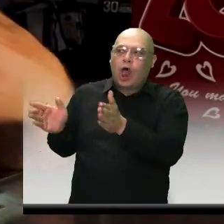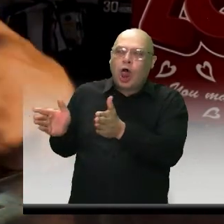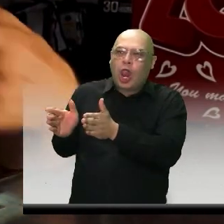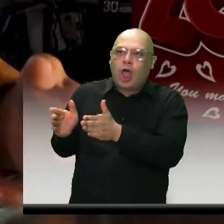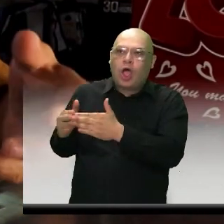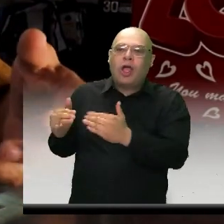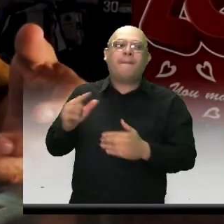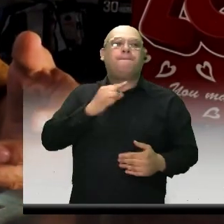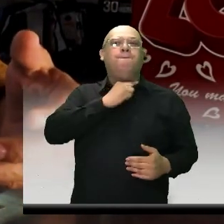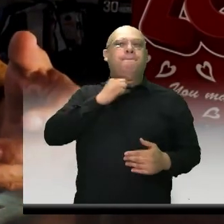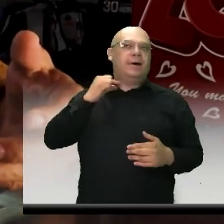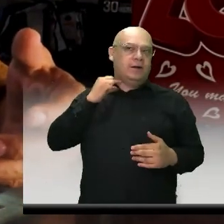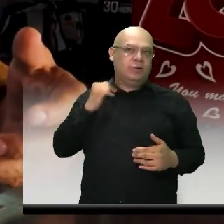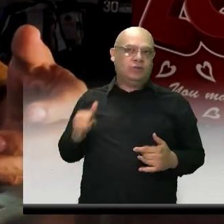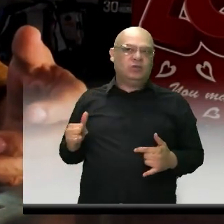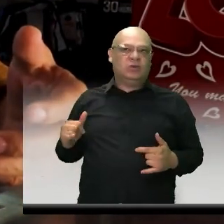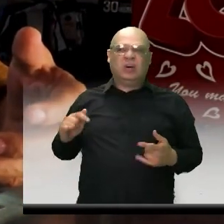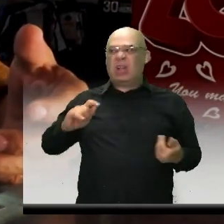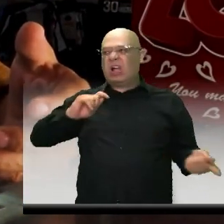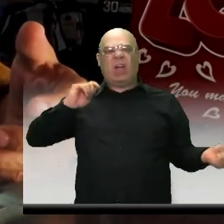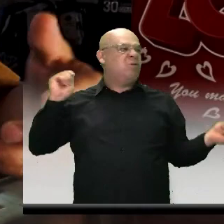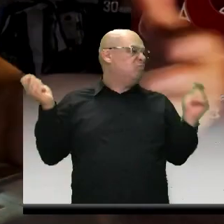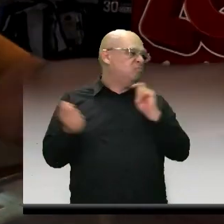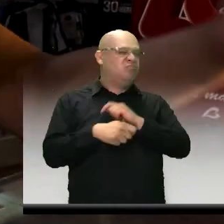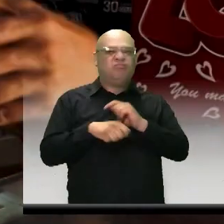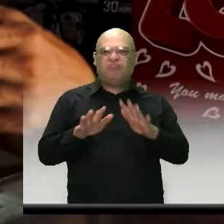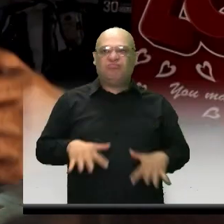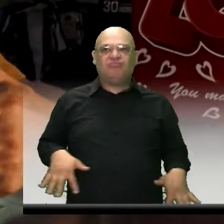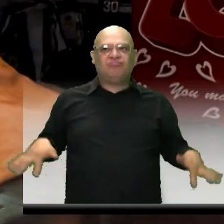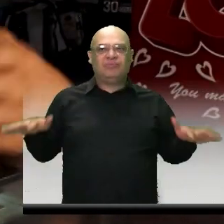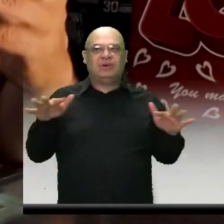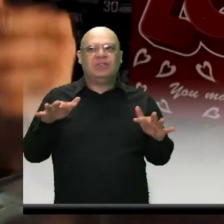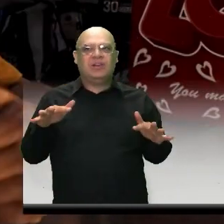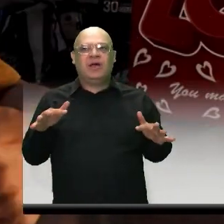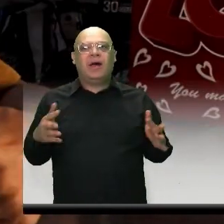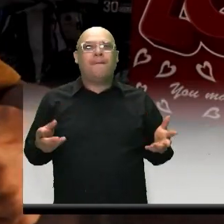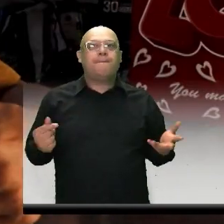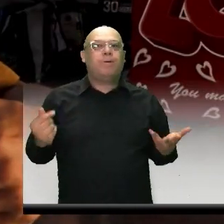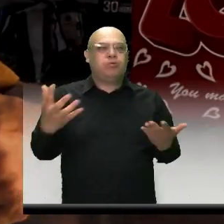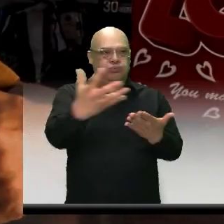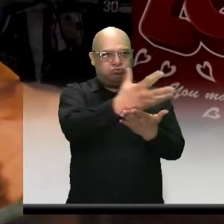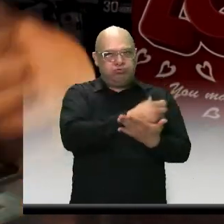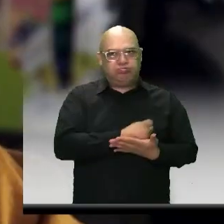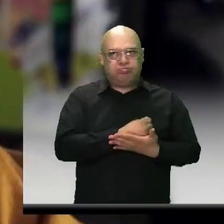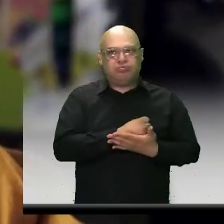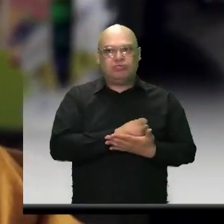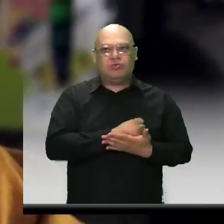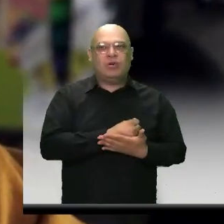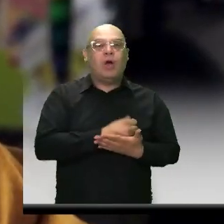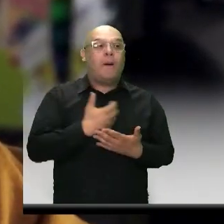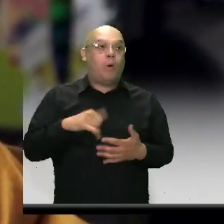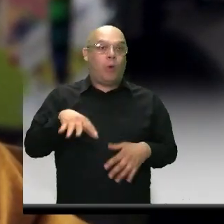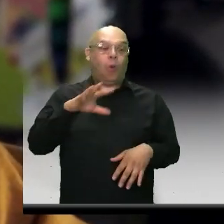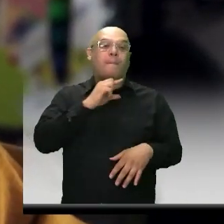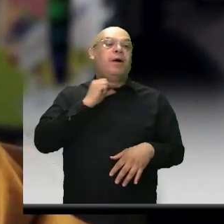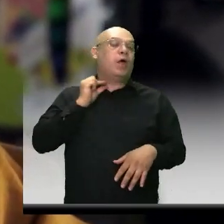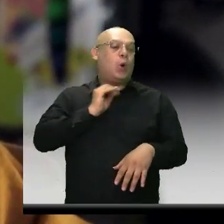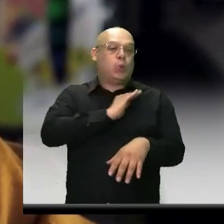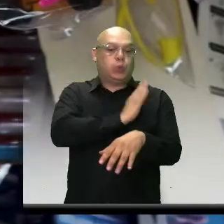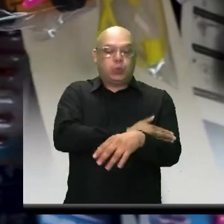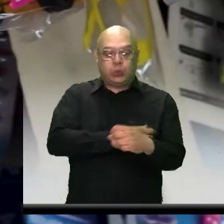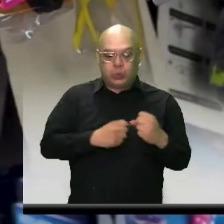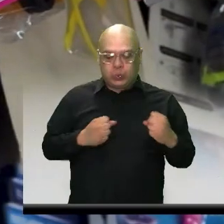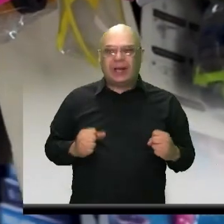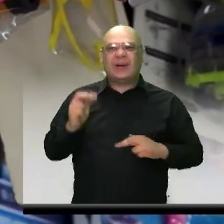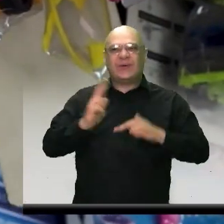padre. Revolucionó todo esto. Pidió colaboración, un padre muy berraco. Y hizo la iglesia que hay